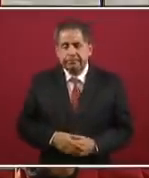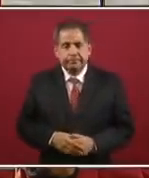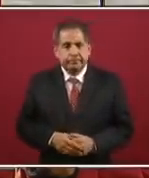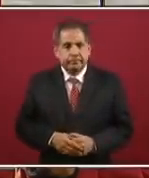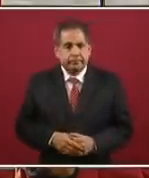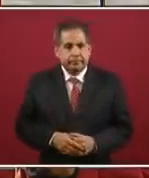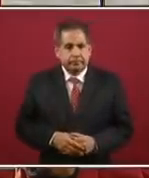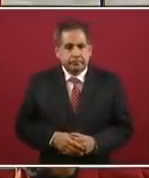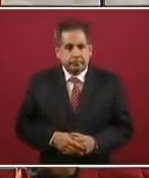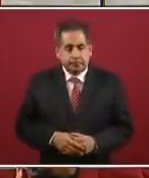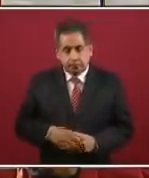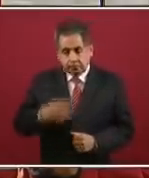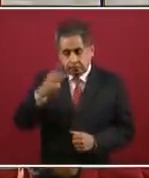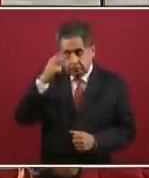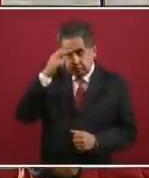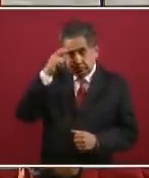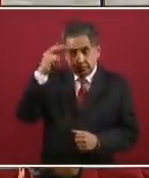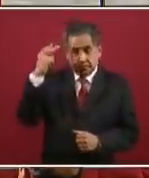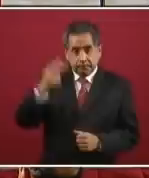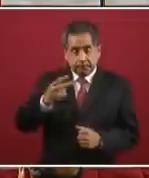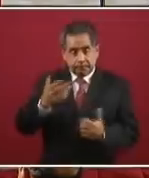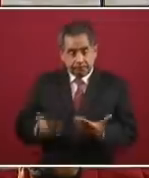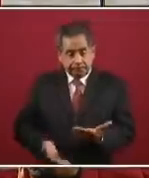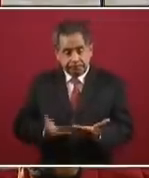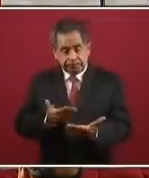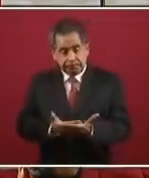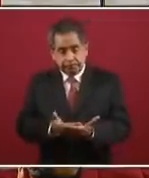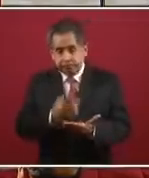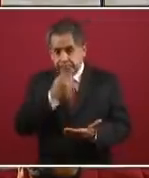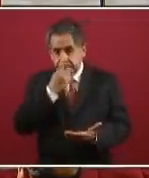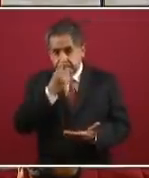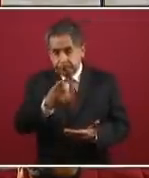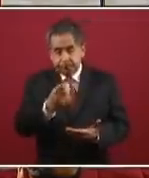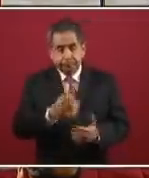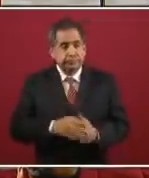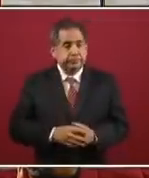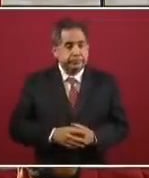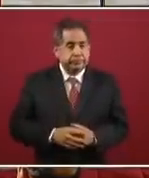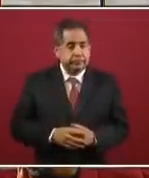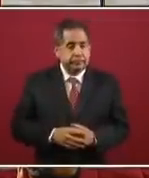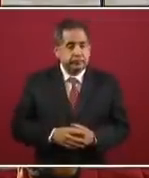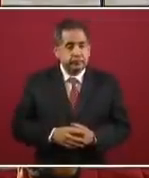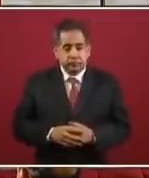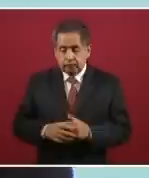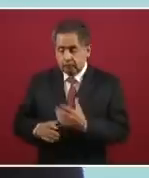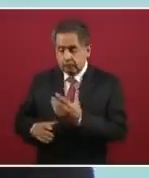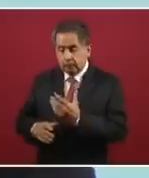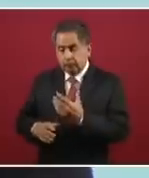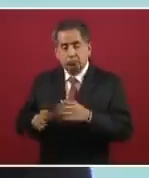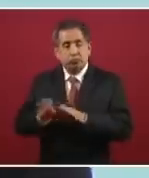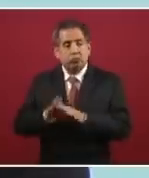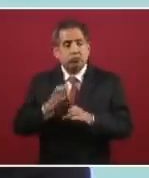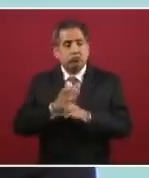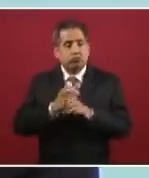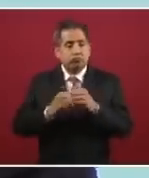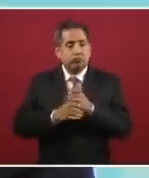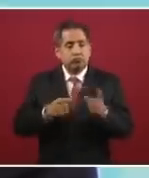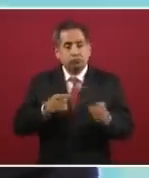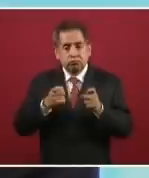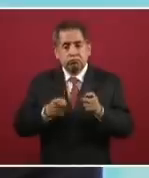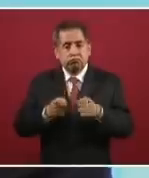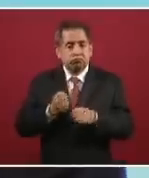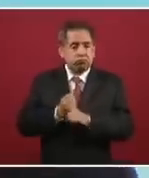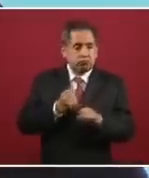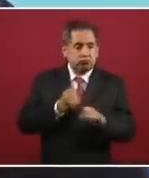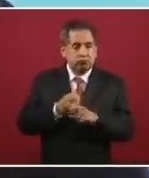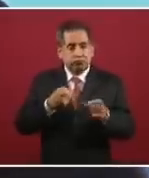México puso sobre la mesa en esta reunión que el control de tráfico de armas en la frontera